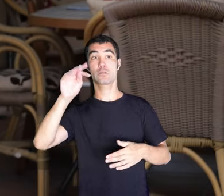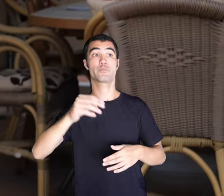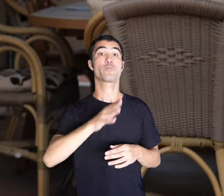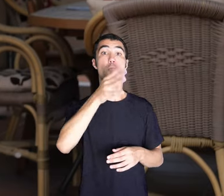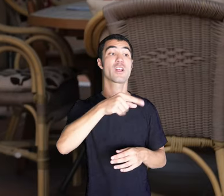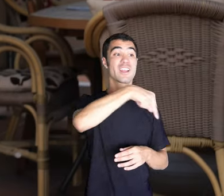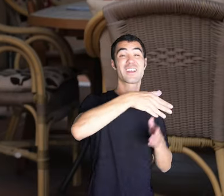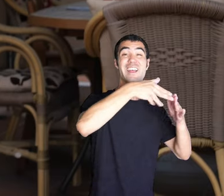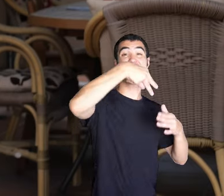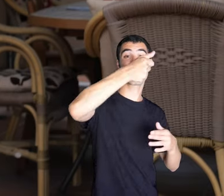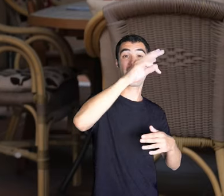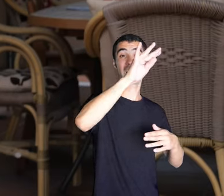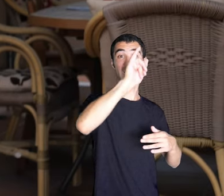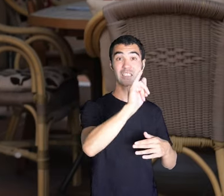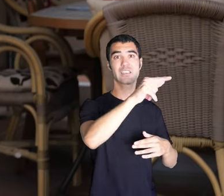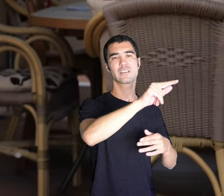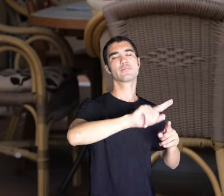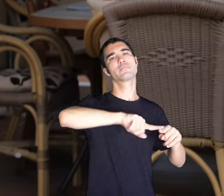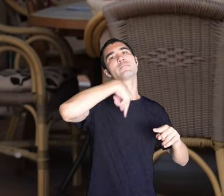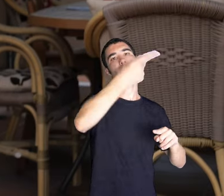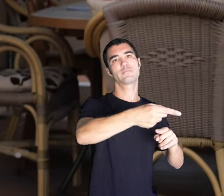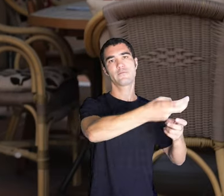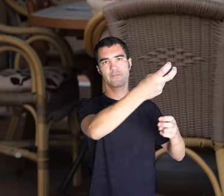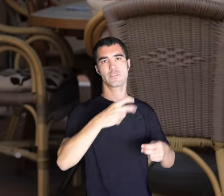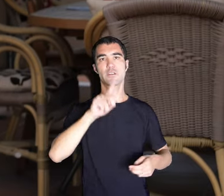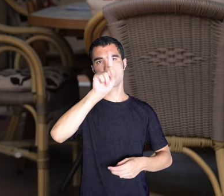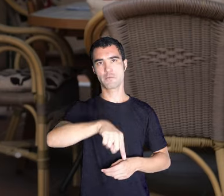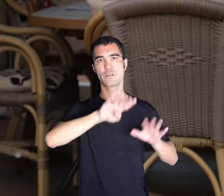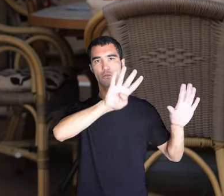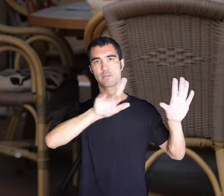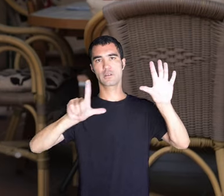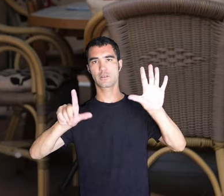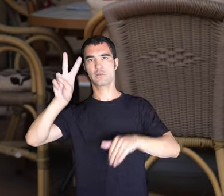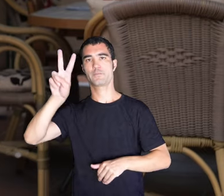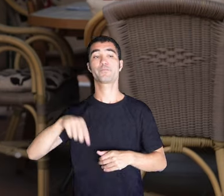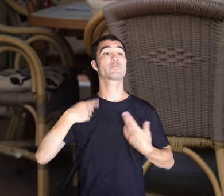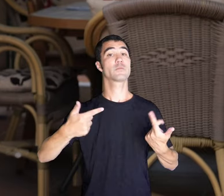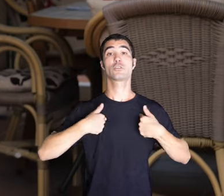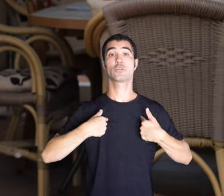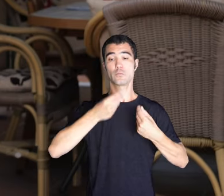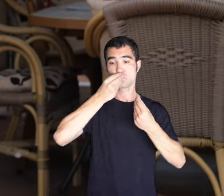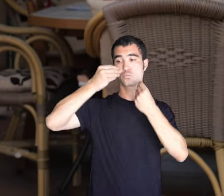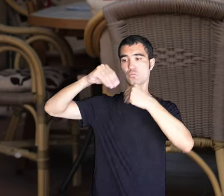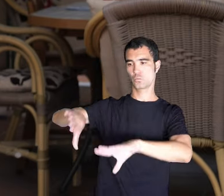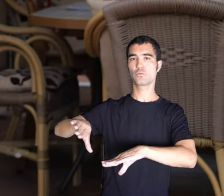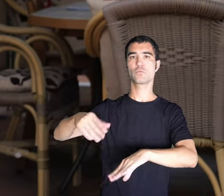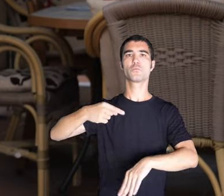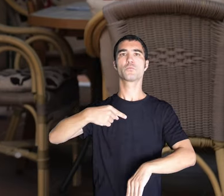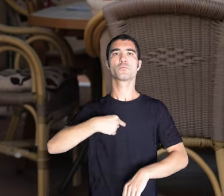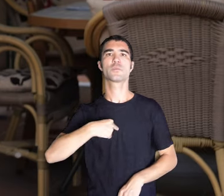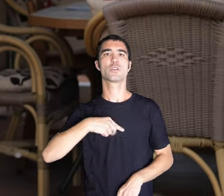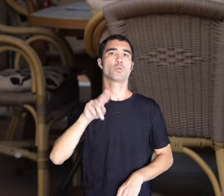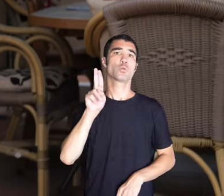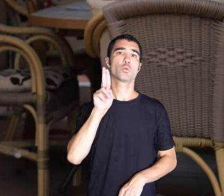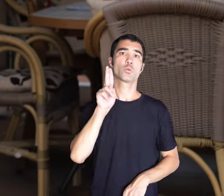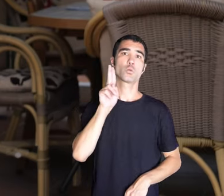en 72. Y lo he dejado entre las manos de mi nuera, que